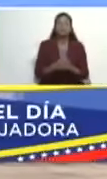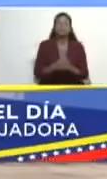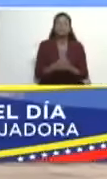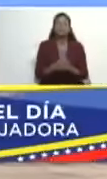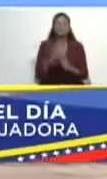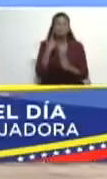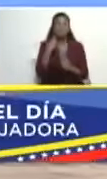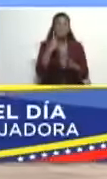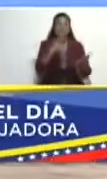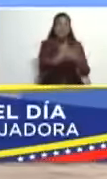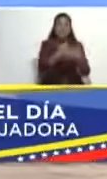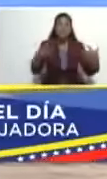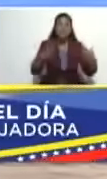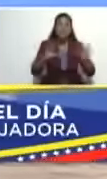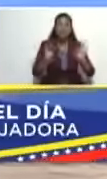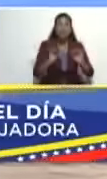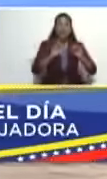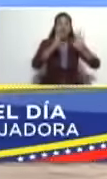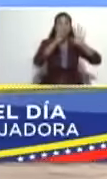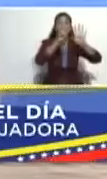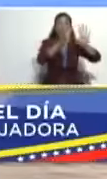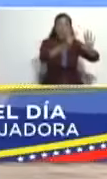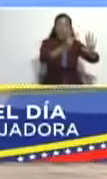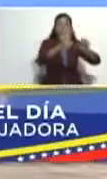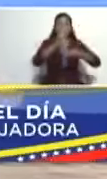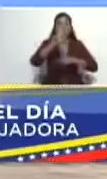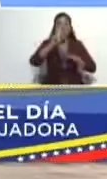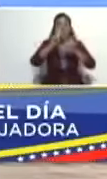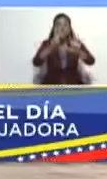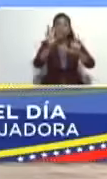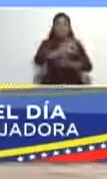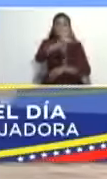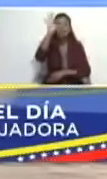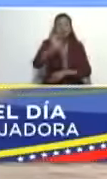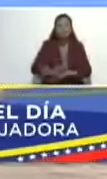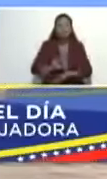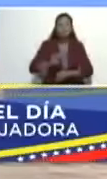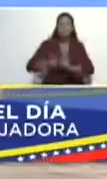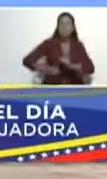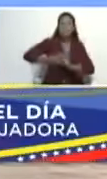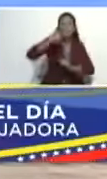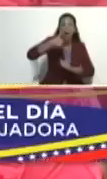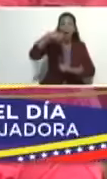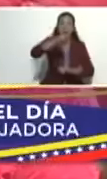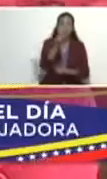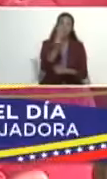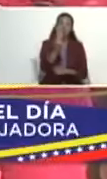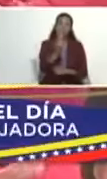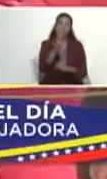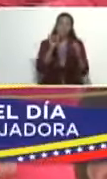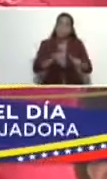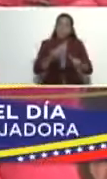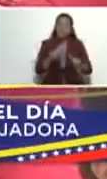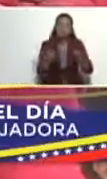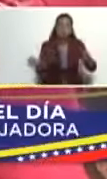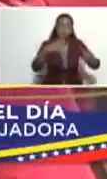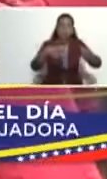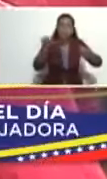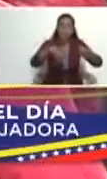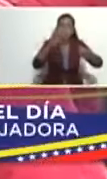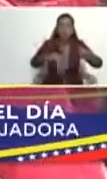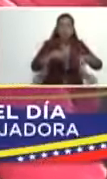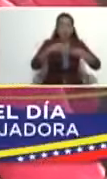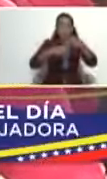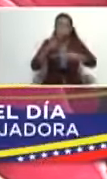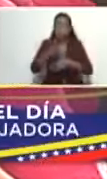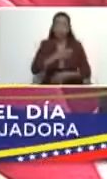Se están produciendo el 97% de los CLAP. Por primera vez en Venezuela, producto nacional, Made